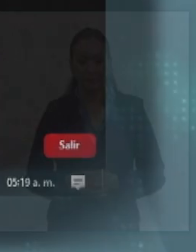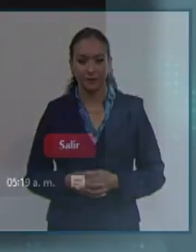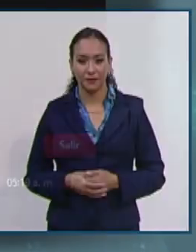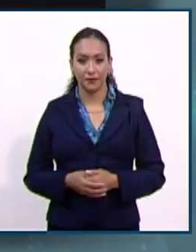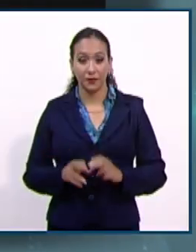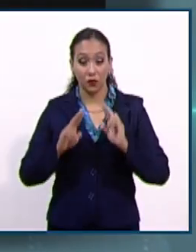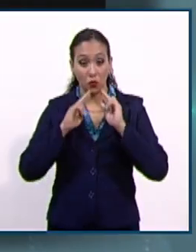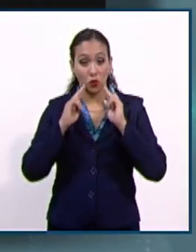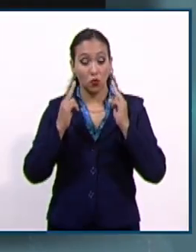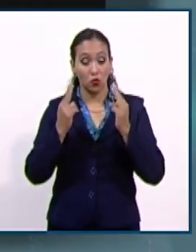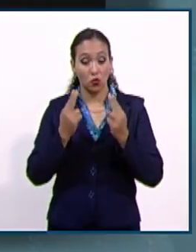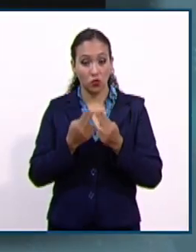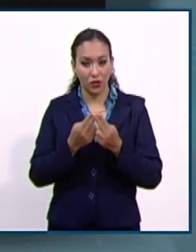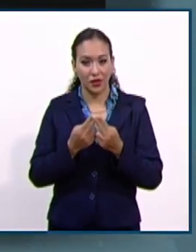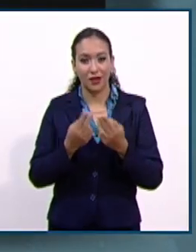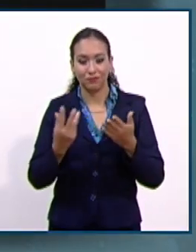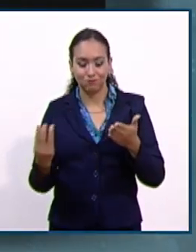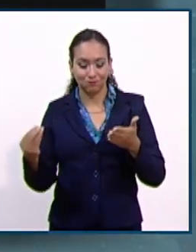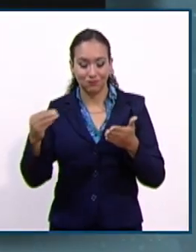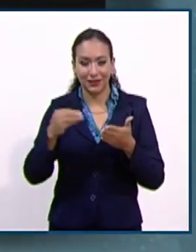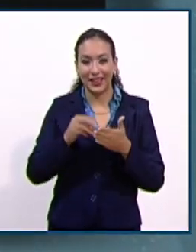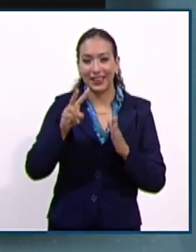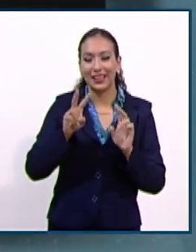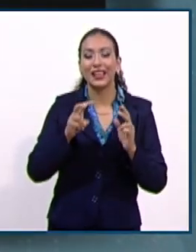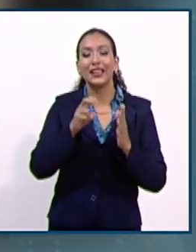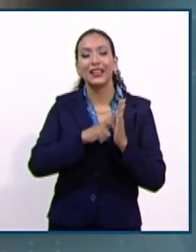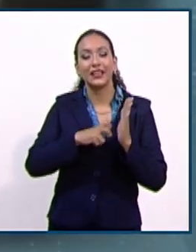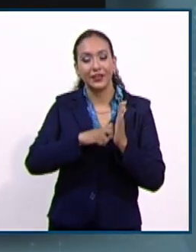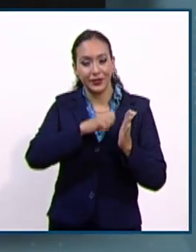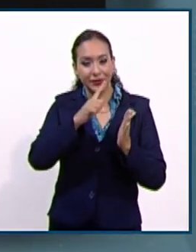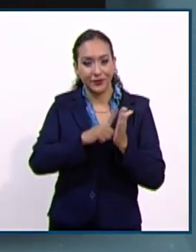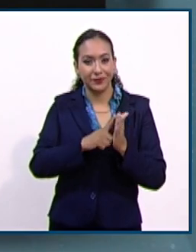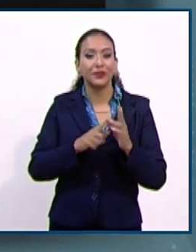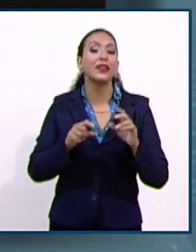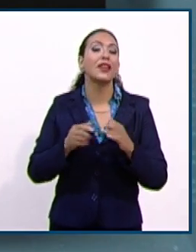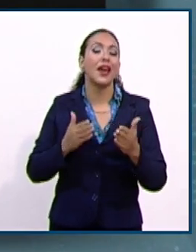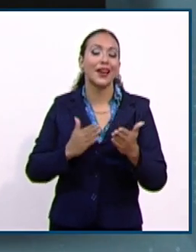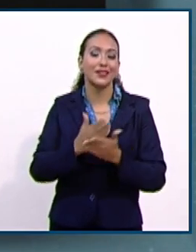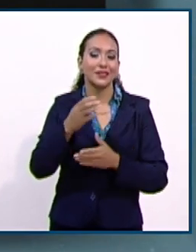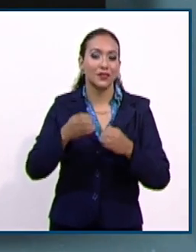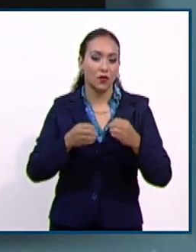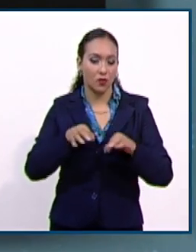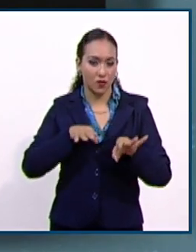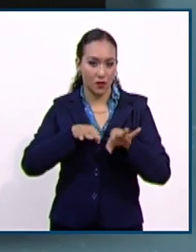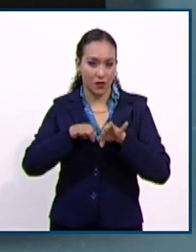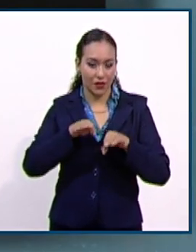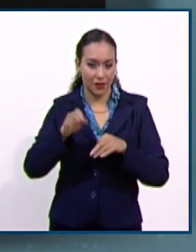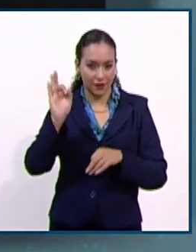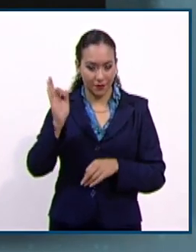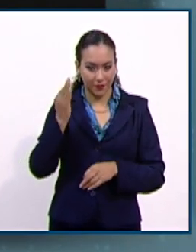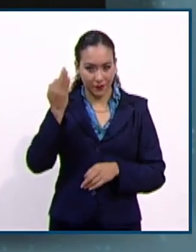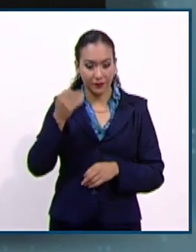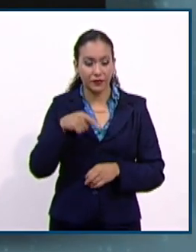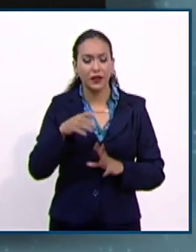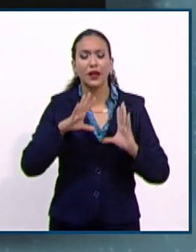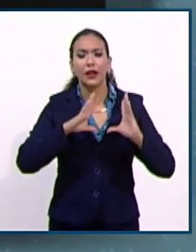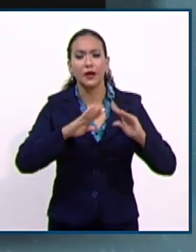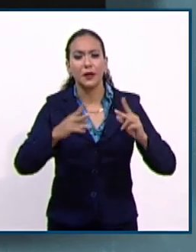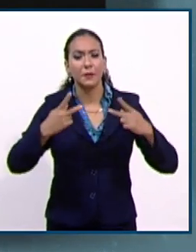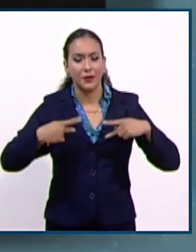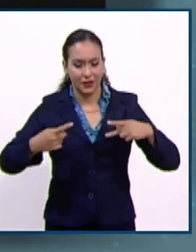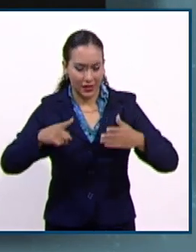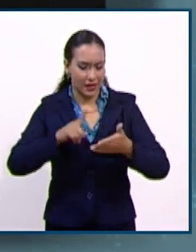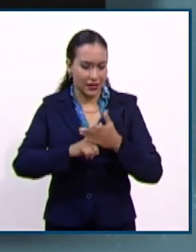La Unidad de Implementación de la Reforma en Materia de Justicia Laboral del Consejo de la Judicatura Federal capacita a personal del